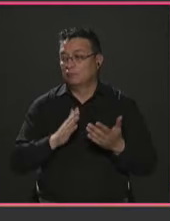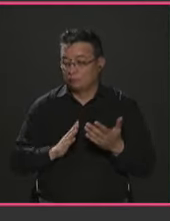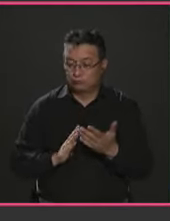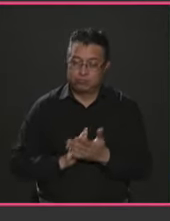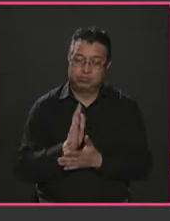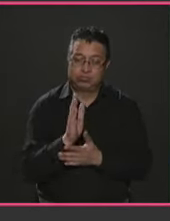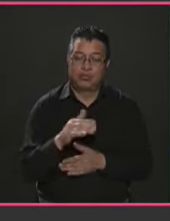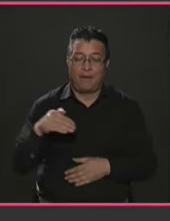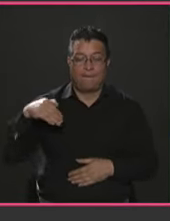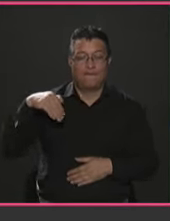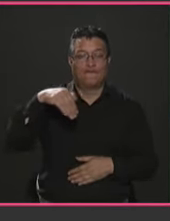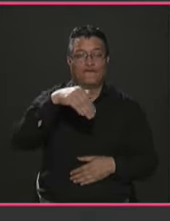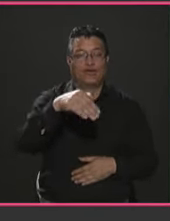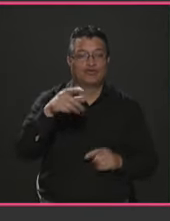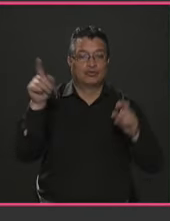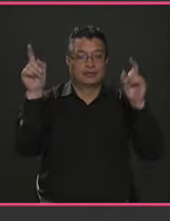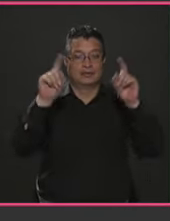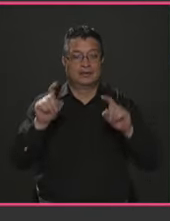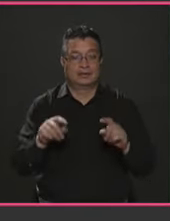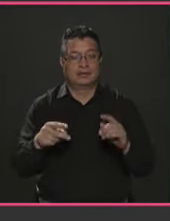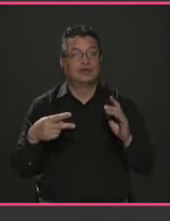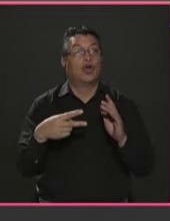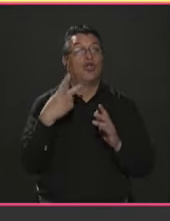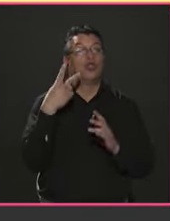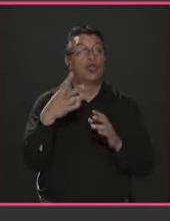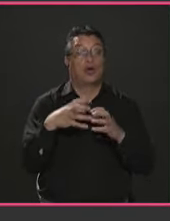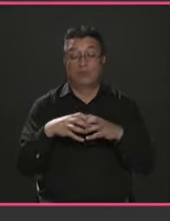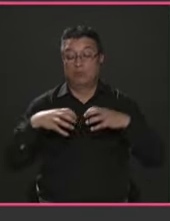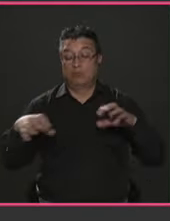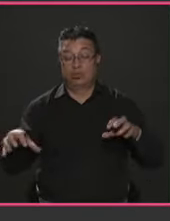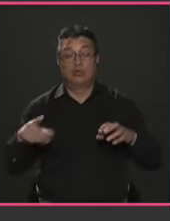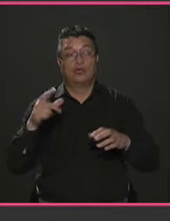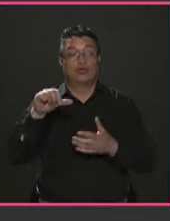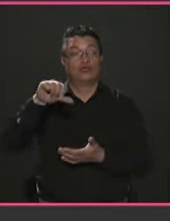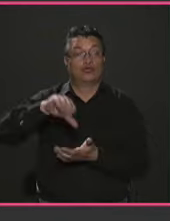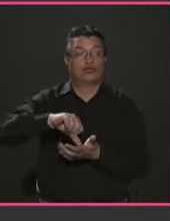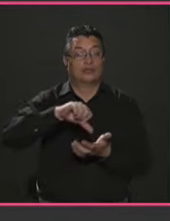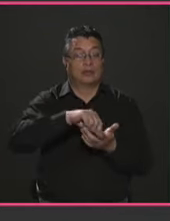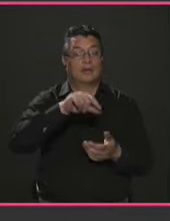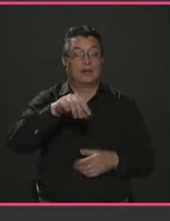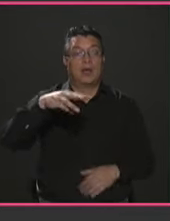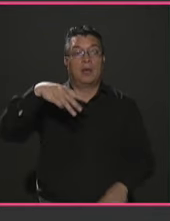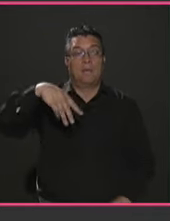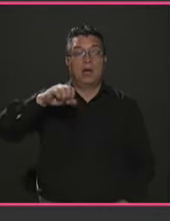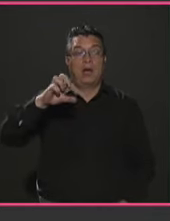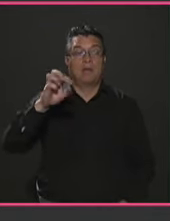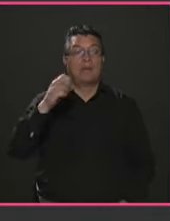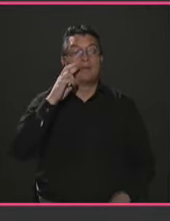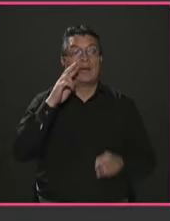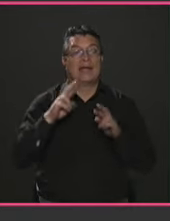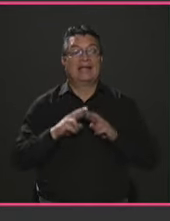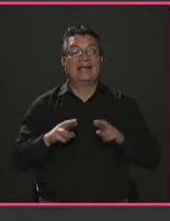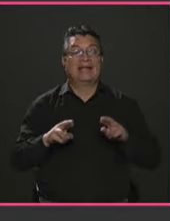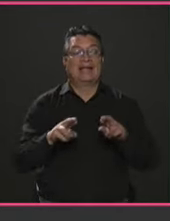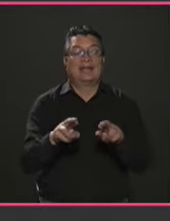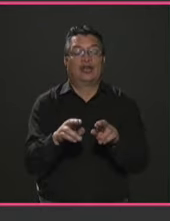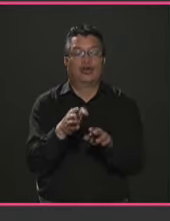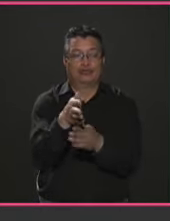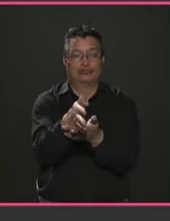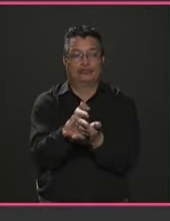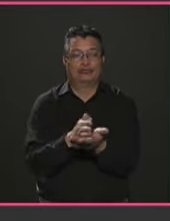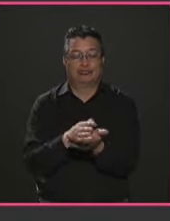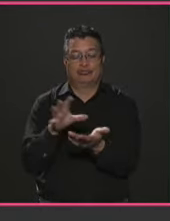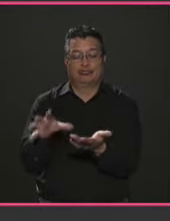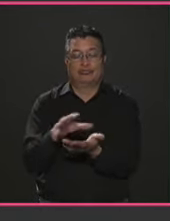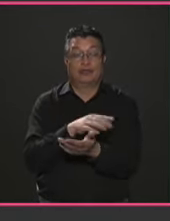como un bus eléctrico entre dos Campos de la ciudad de gur que ven aquí en el mapa con el río al medio ahora para